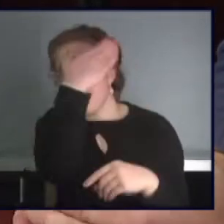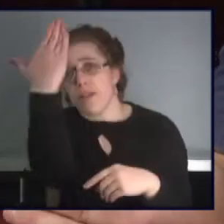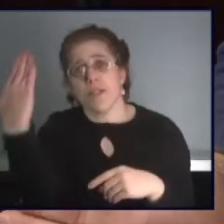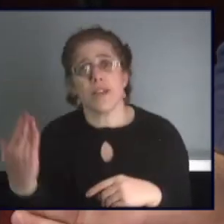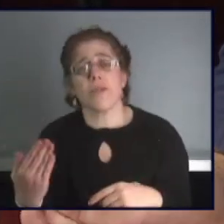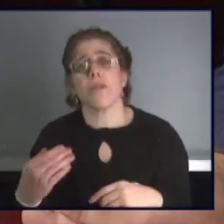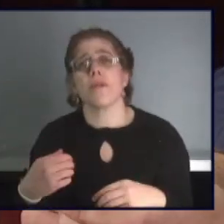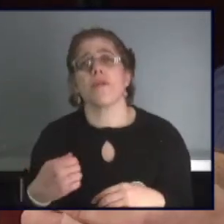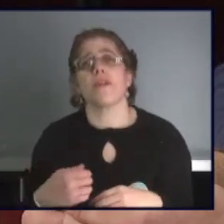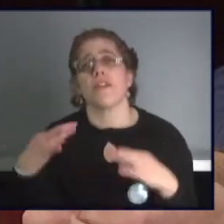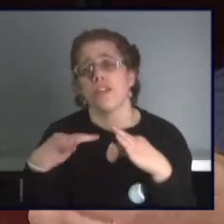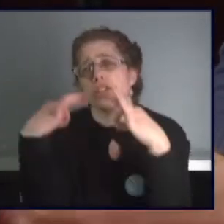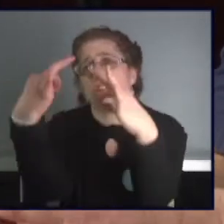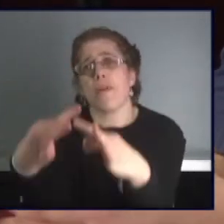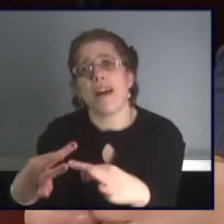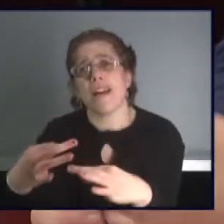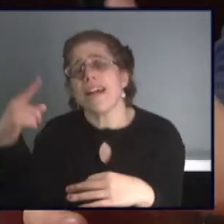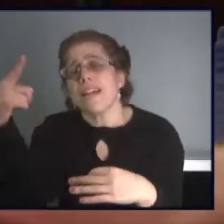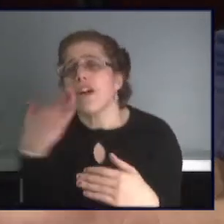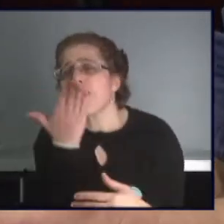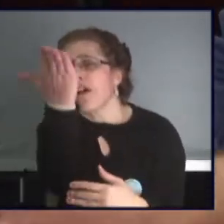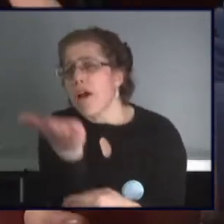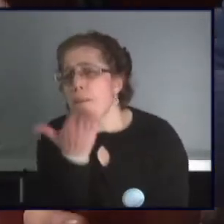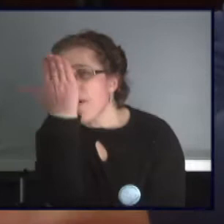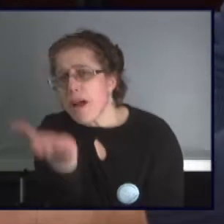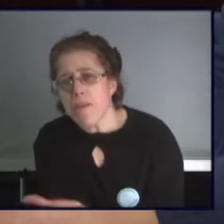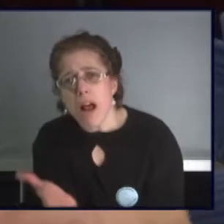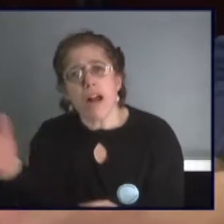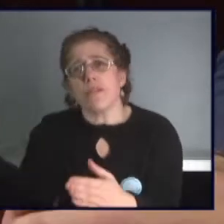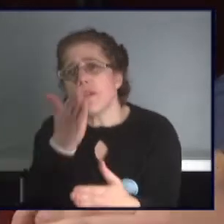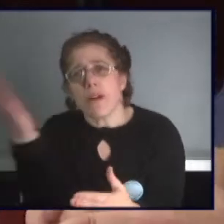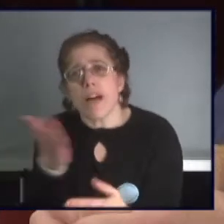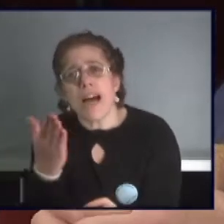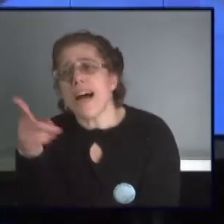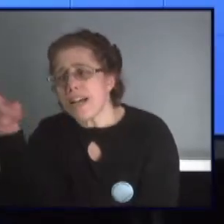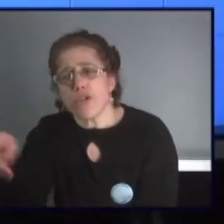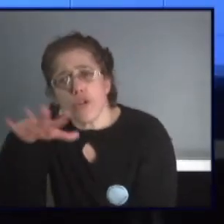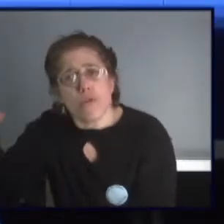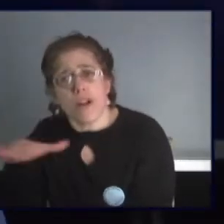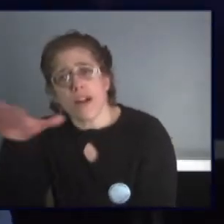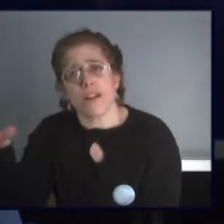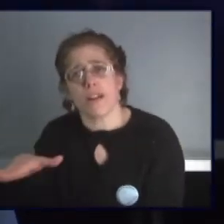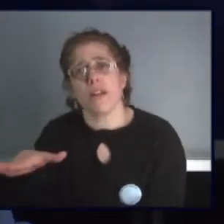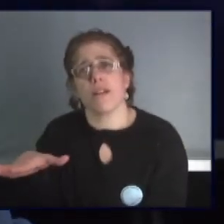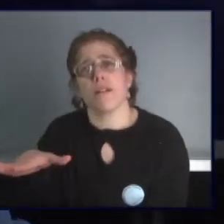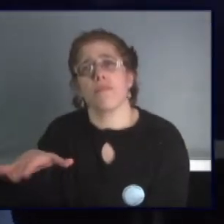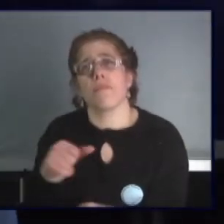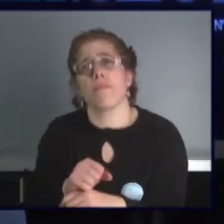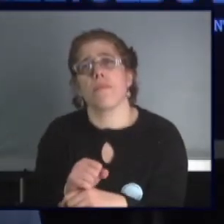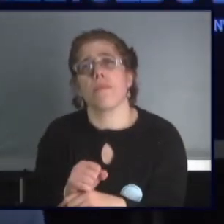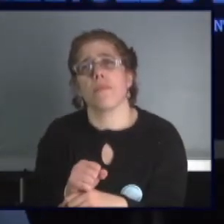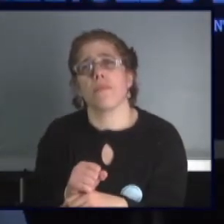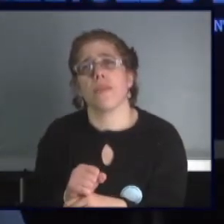permanentemente de llevar esos reclamos esa gente a esos ámbitos y lógicamente estas son unas